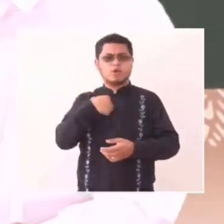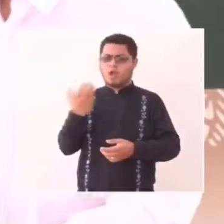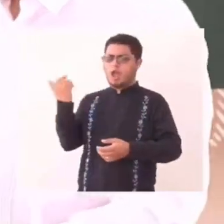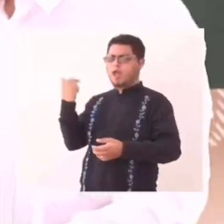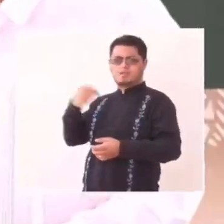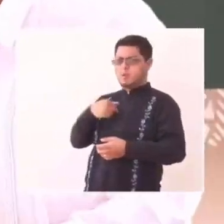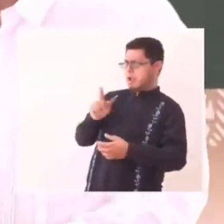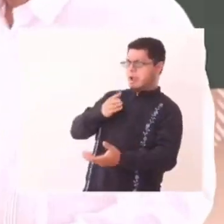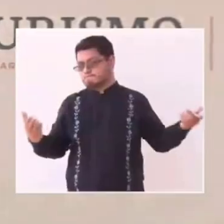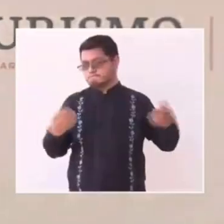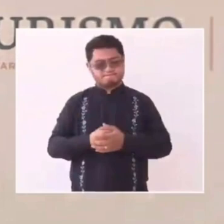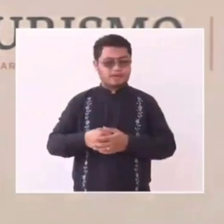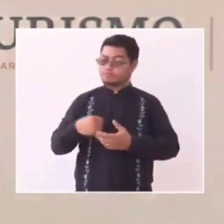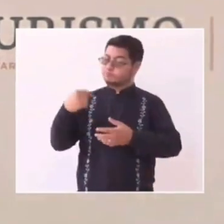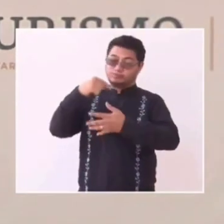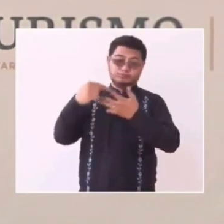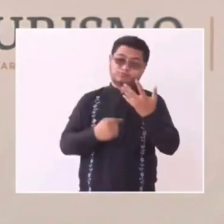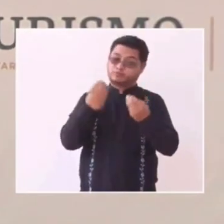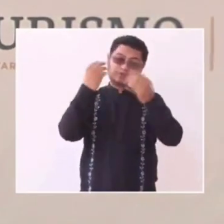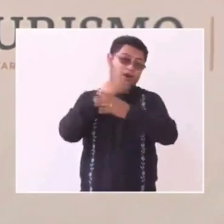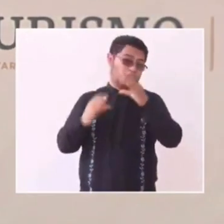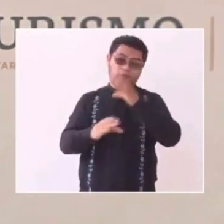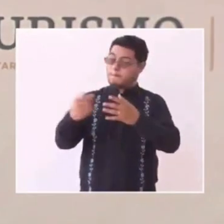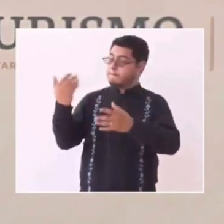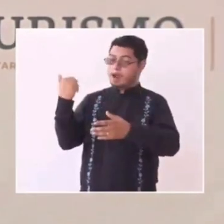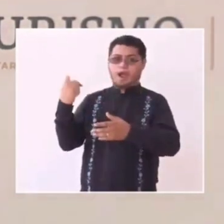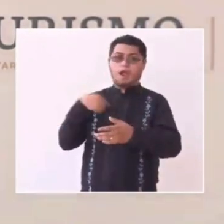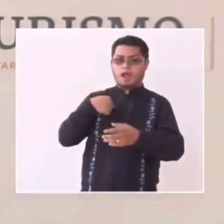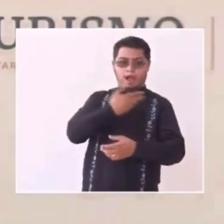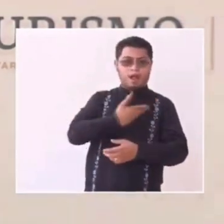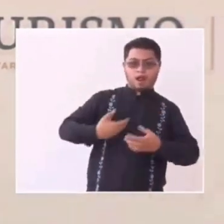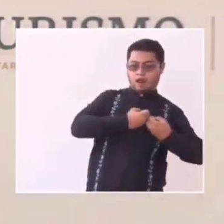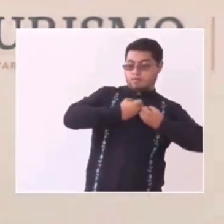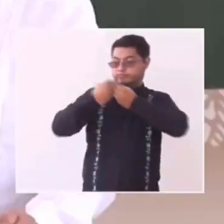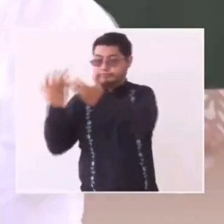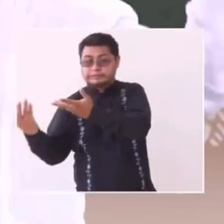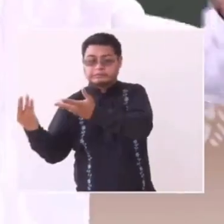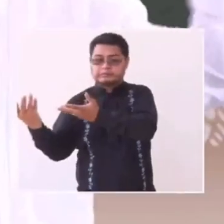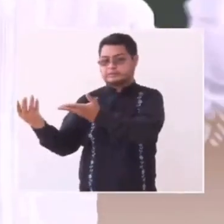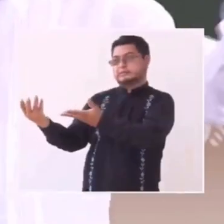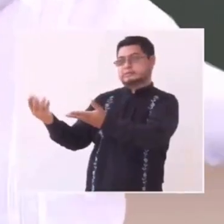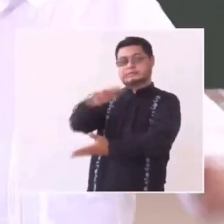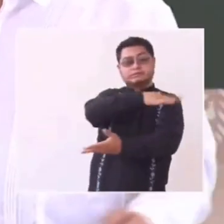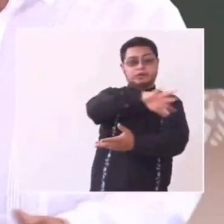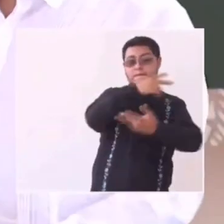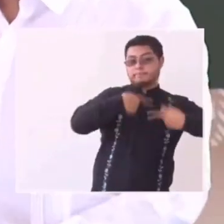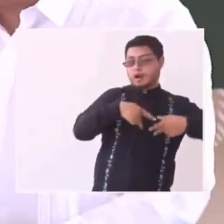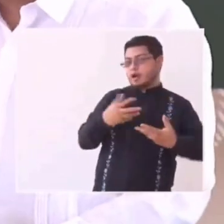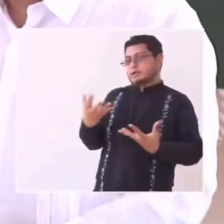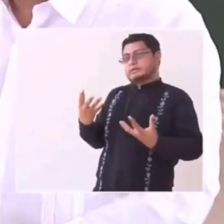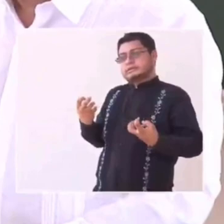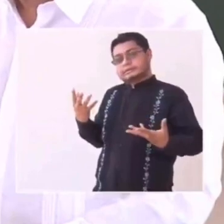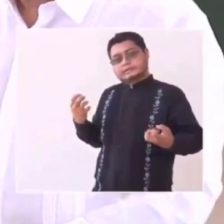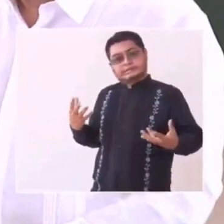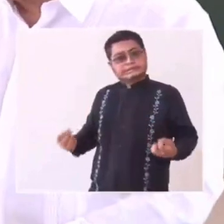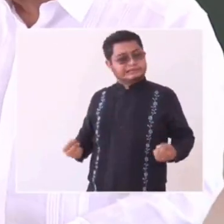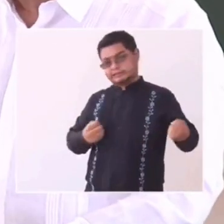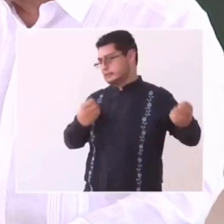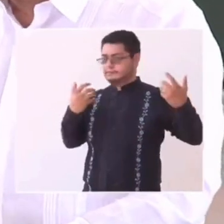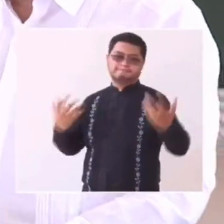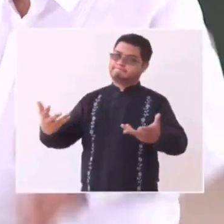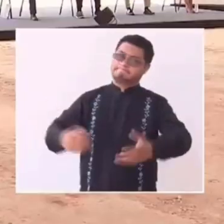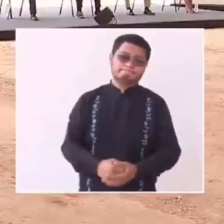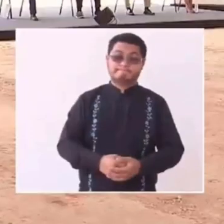opositor muchos años. Nos robaron la presidencia de la República en el 2006. Y la gente estaba más que caliente. ¿Y